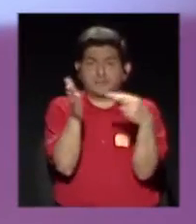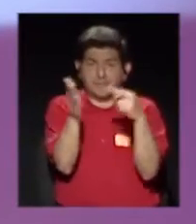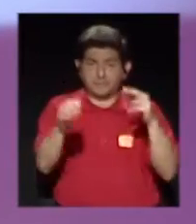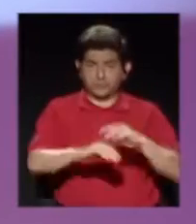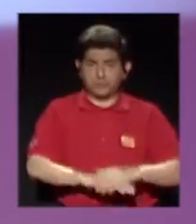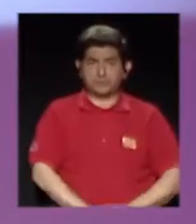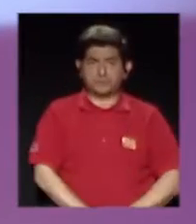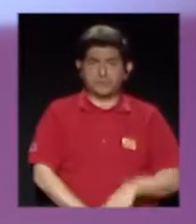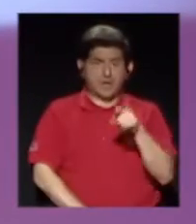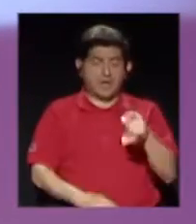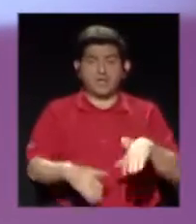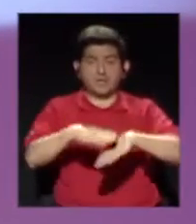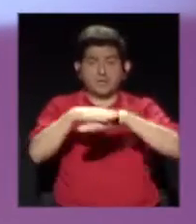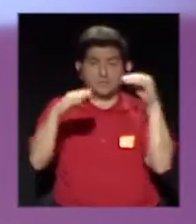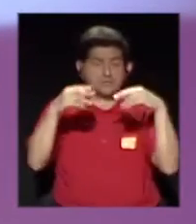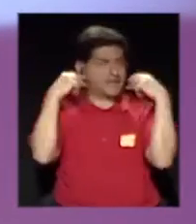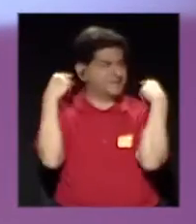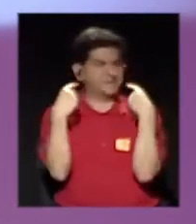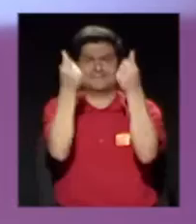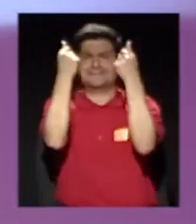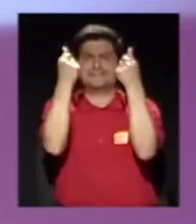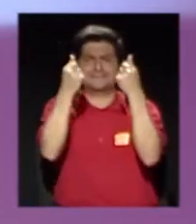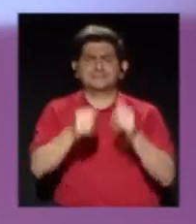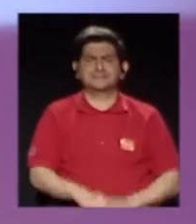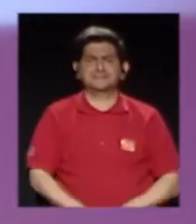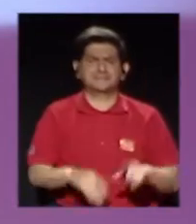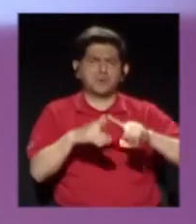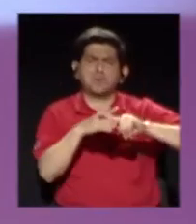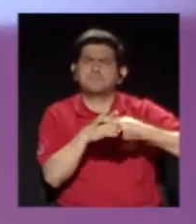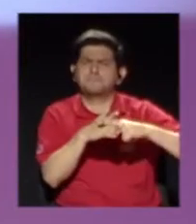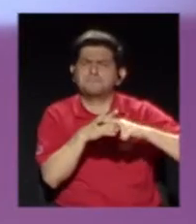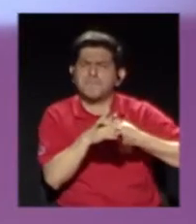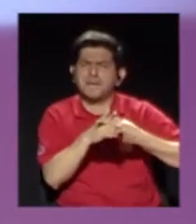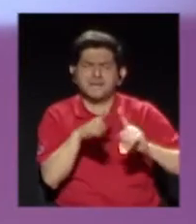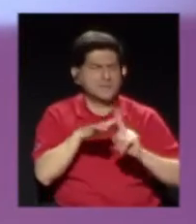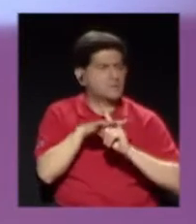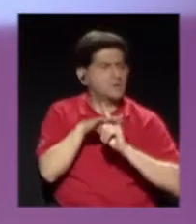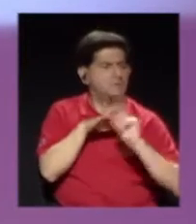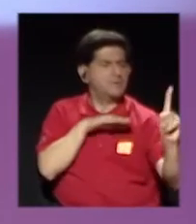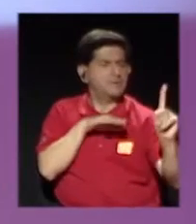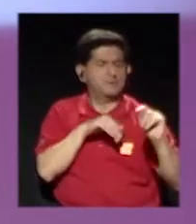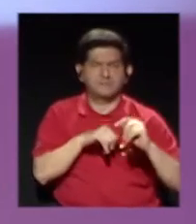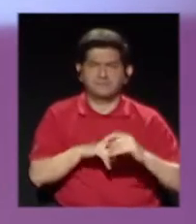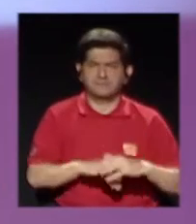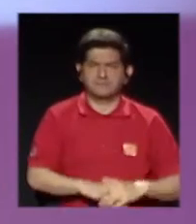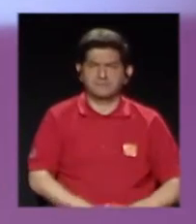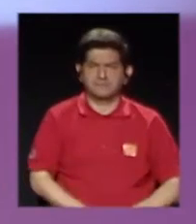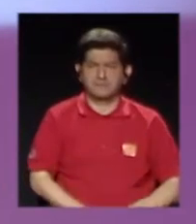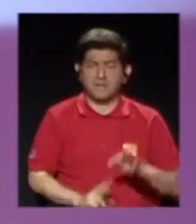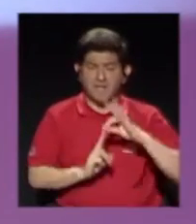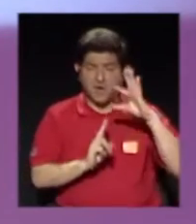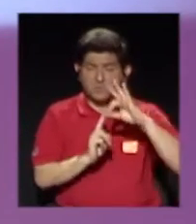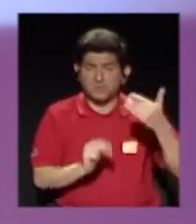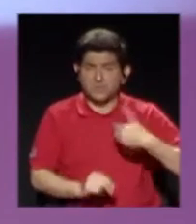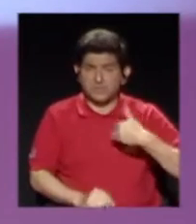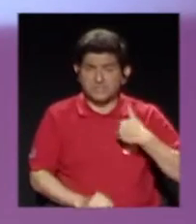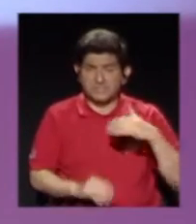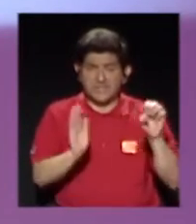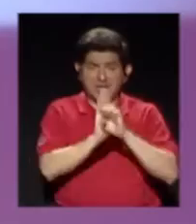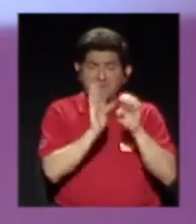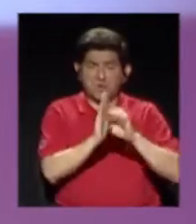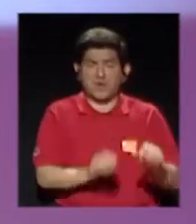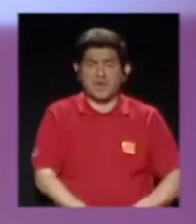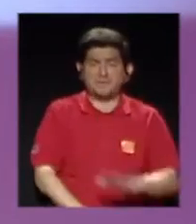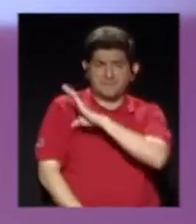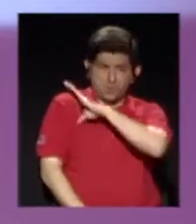vienen saliendo intempestivamente como un mecanismo de huida es decir las opciones que tienen por ejemplo en el